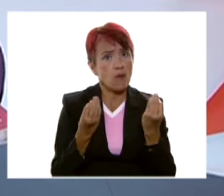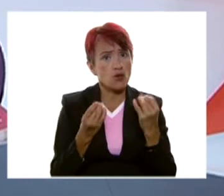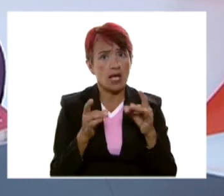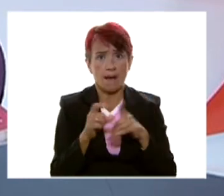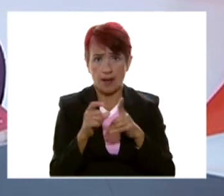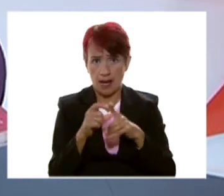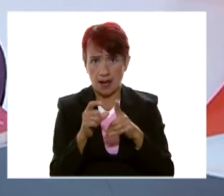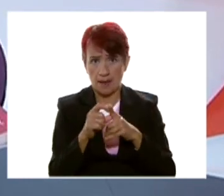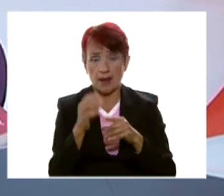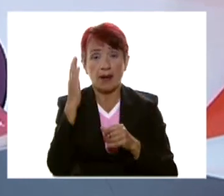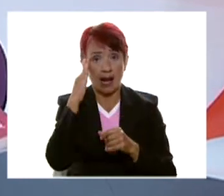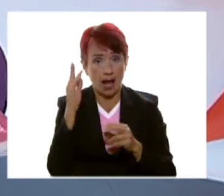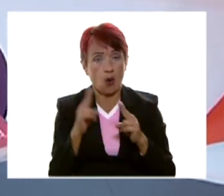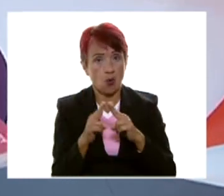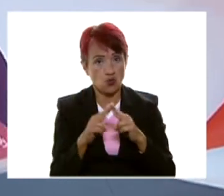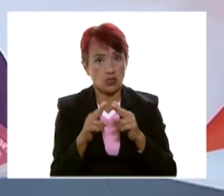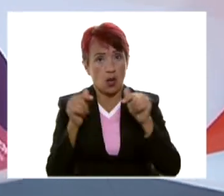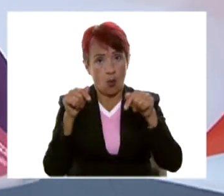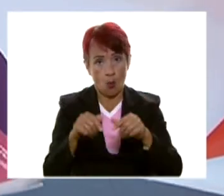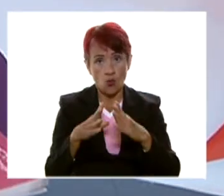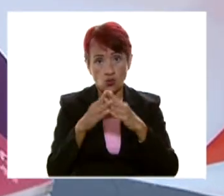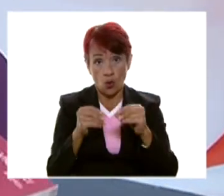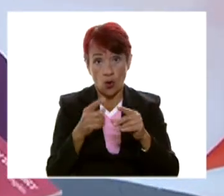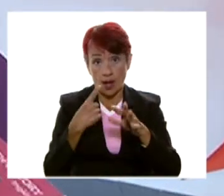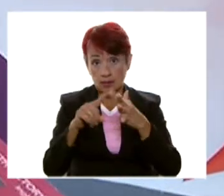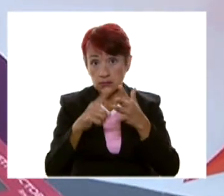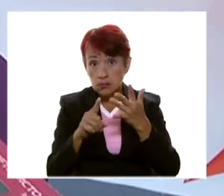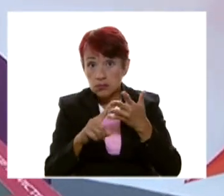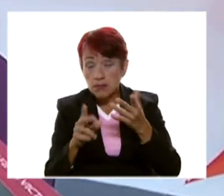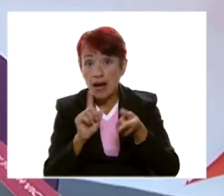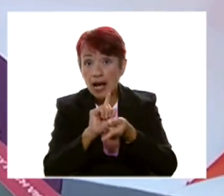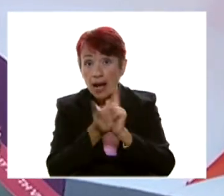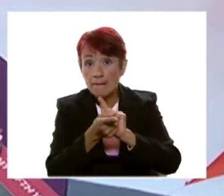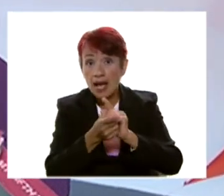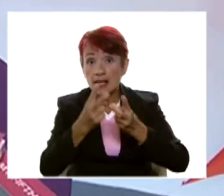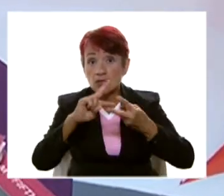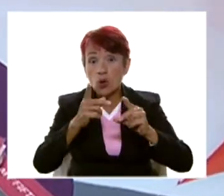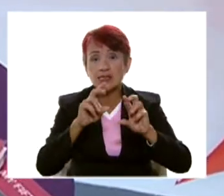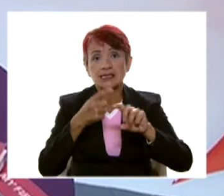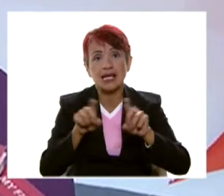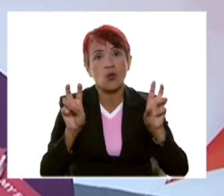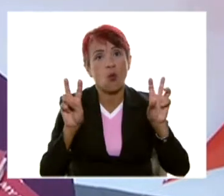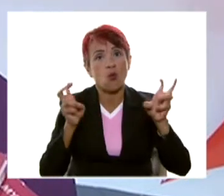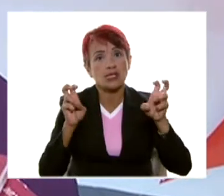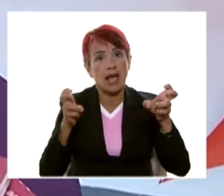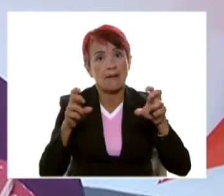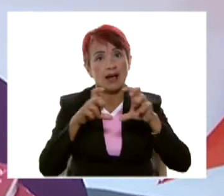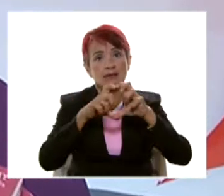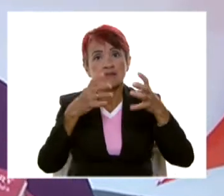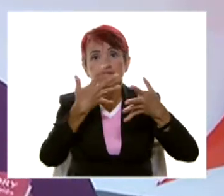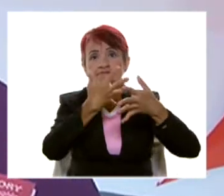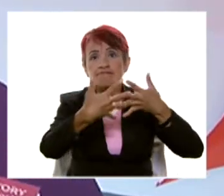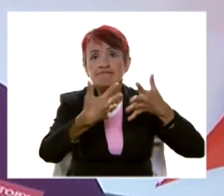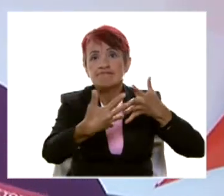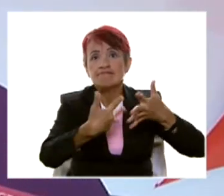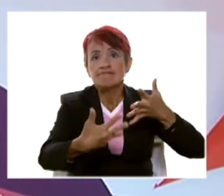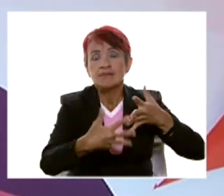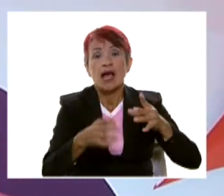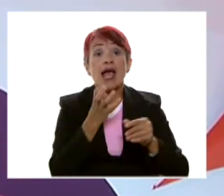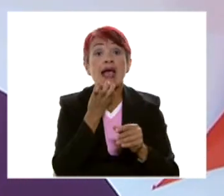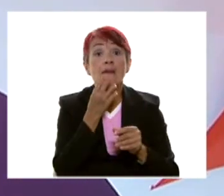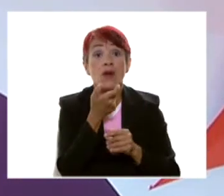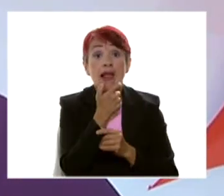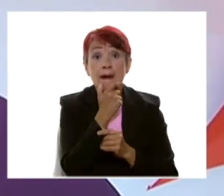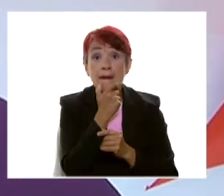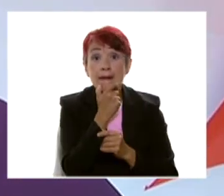las vamos a estar manejando. Recuerden que cada cosa que ustedes cambien tiene un contexto, ¿okay? No se preocupen si de pronto una palabra ustedes